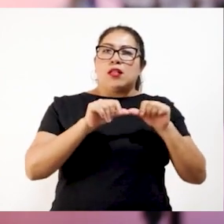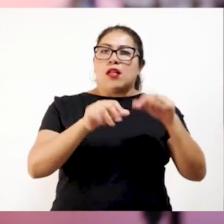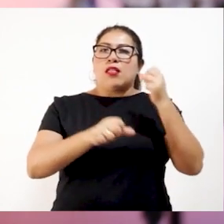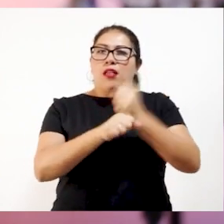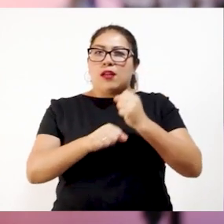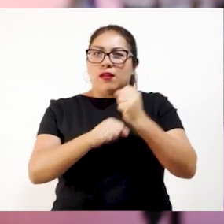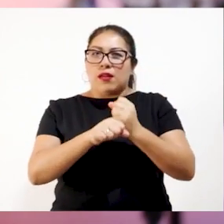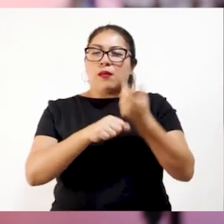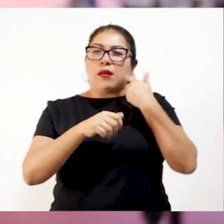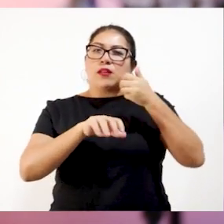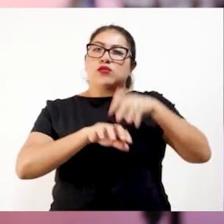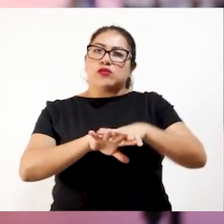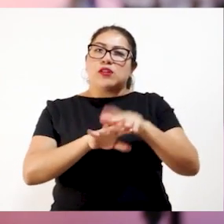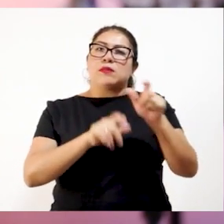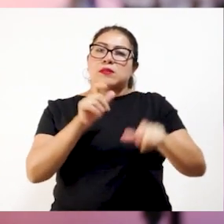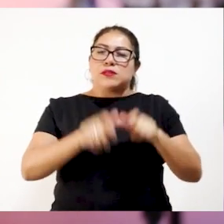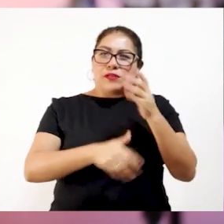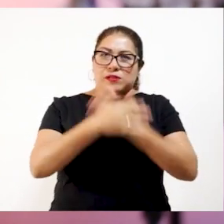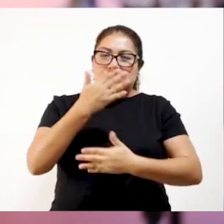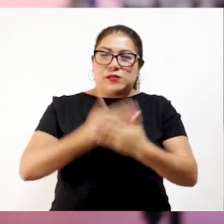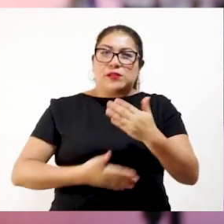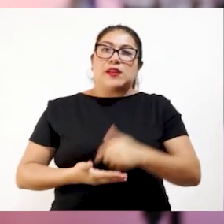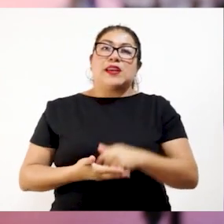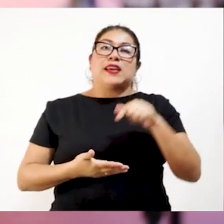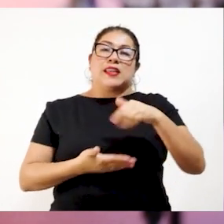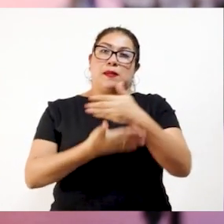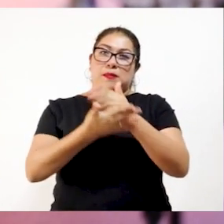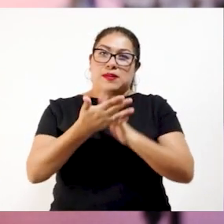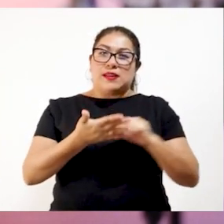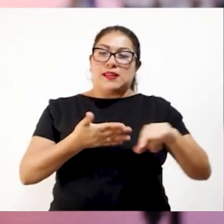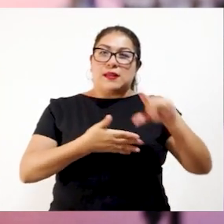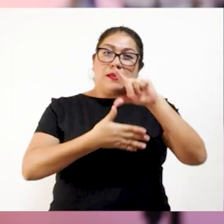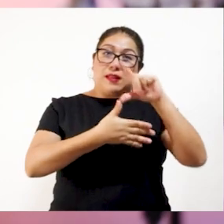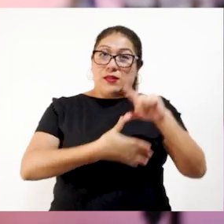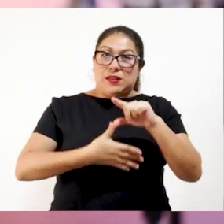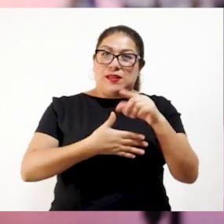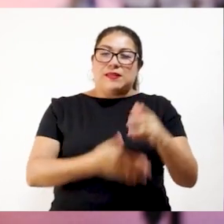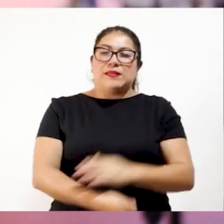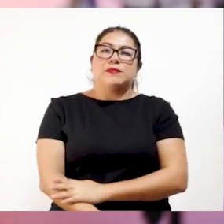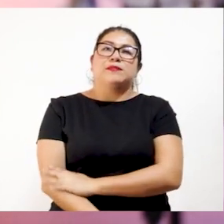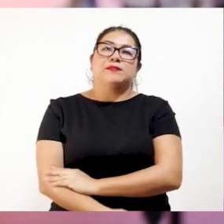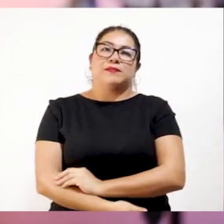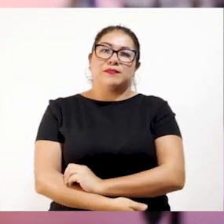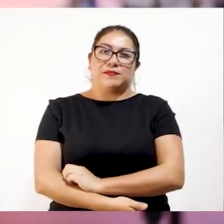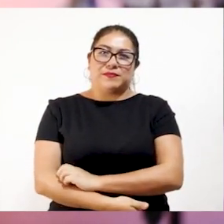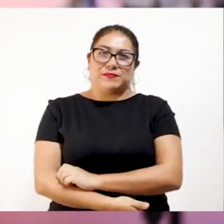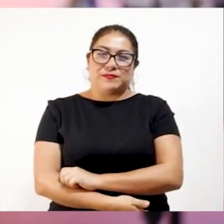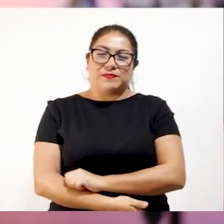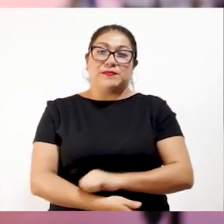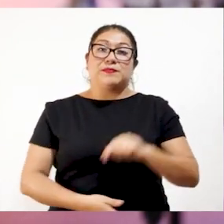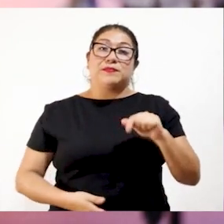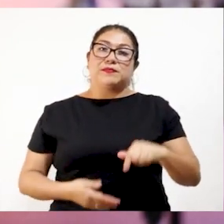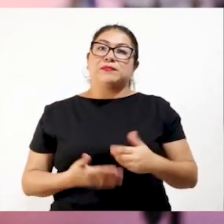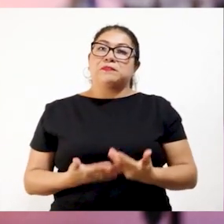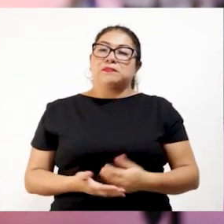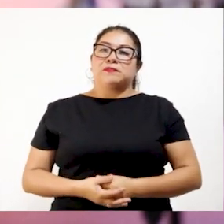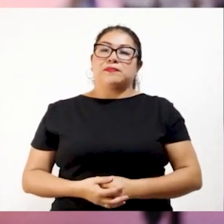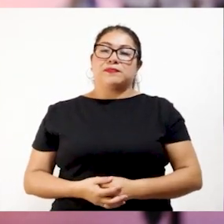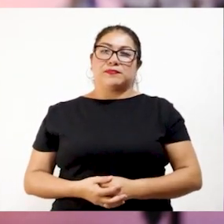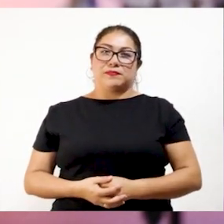la inclusión de las personas con discapacidad aquí en esta parte, en América Latina. Para lo